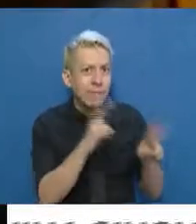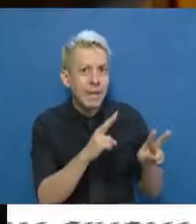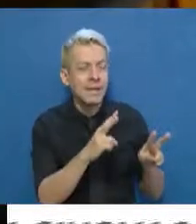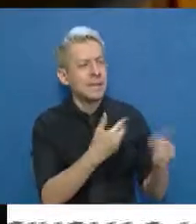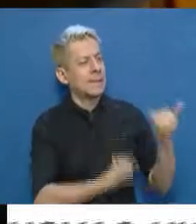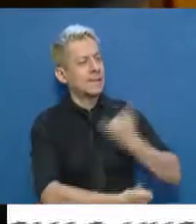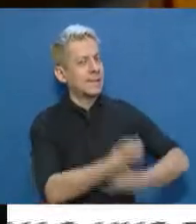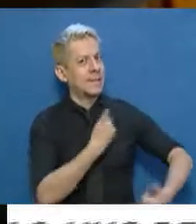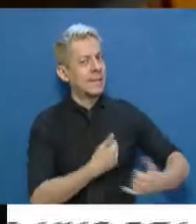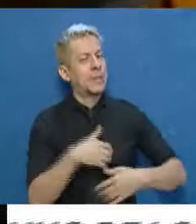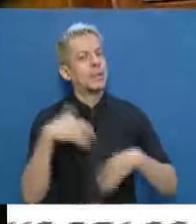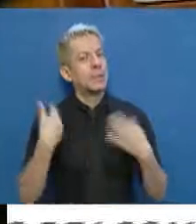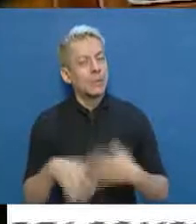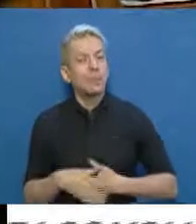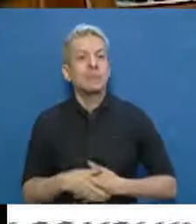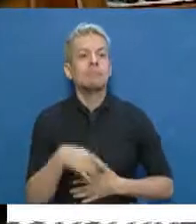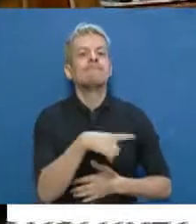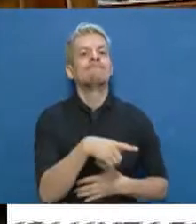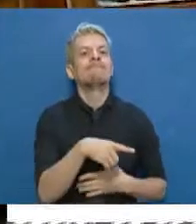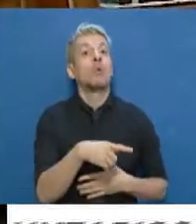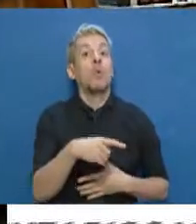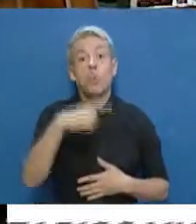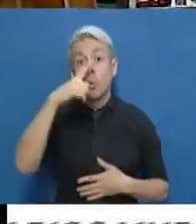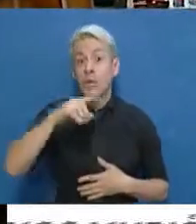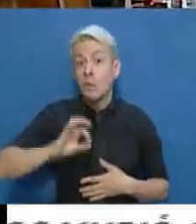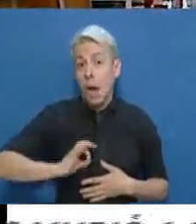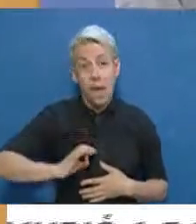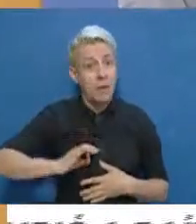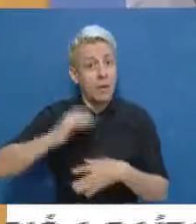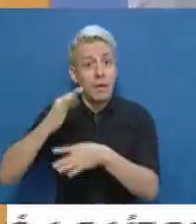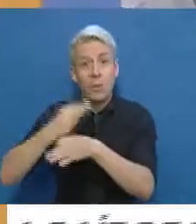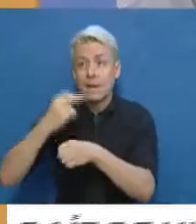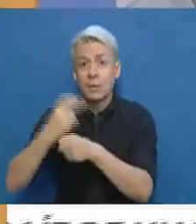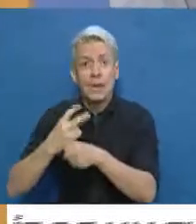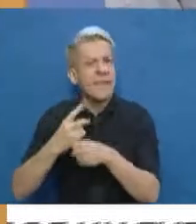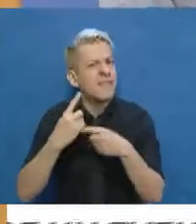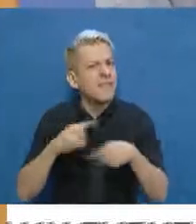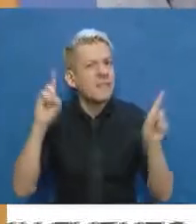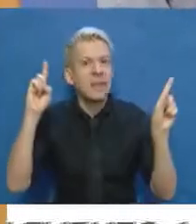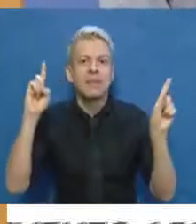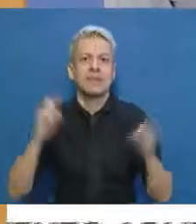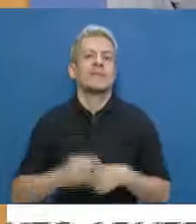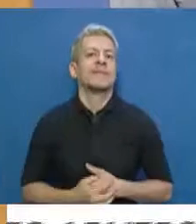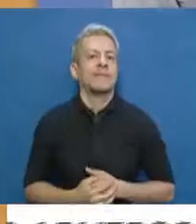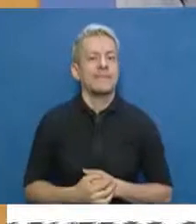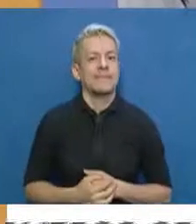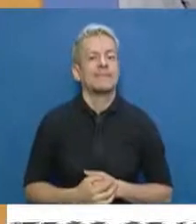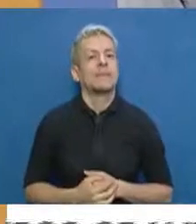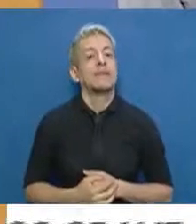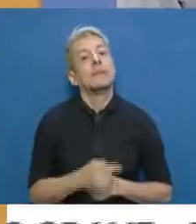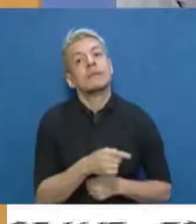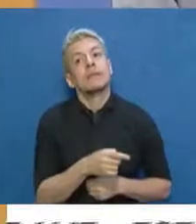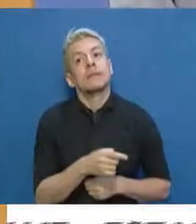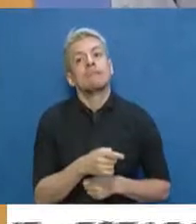a los chicos que tienen que atravesar un último año de secundaria totalmente diferente a lo que esperaban. Que se quedaron